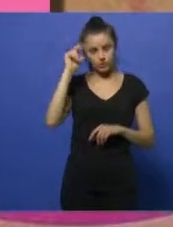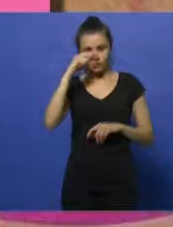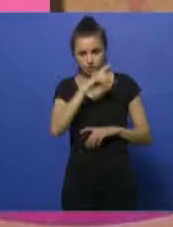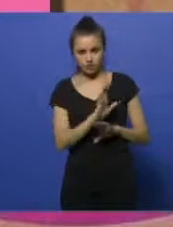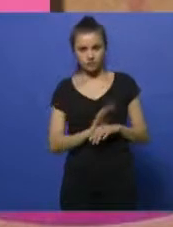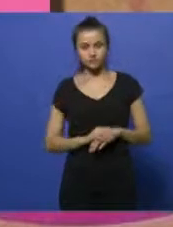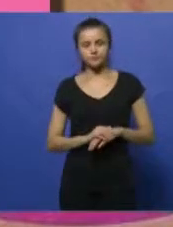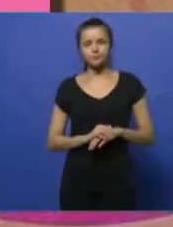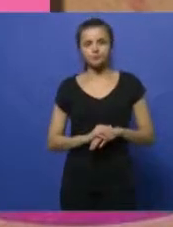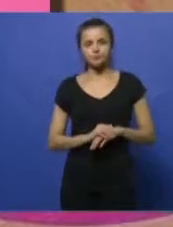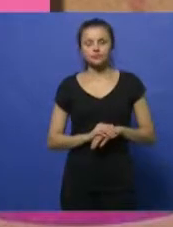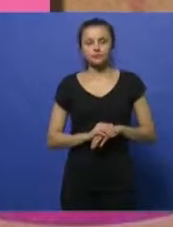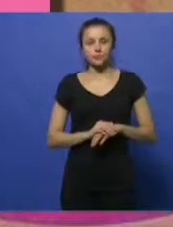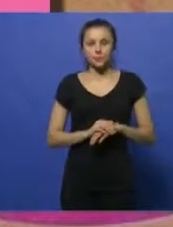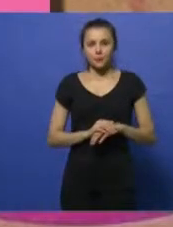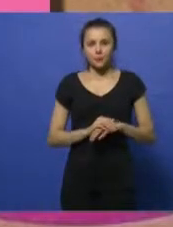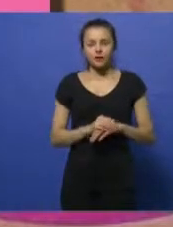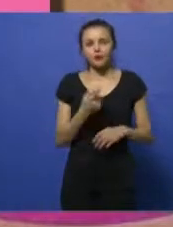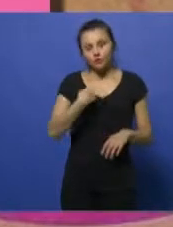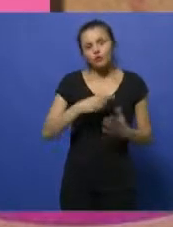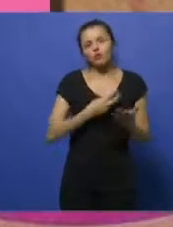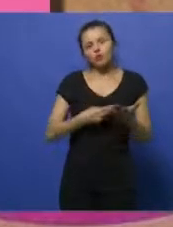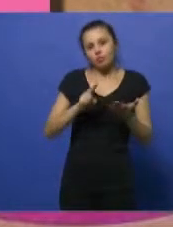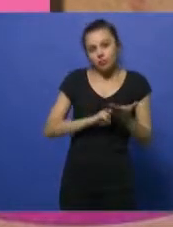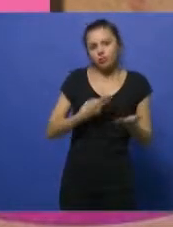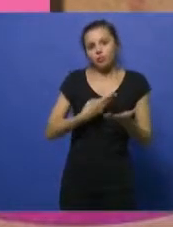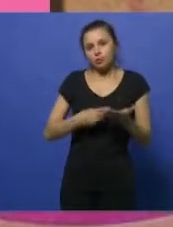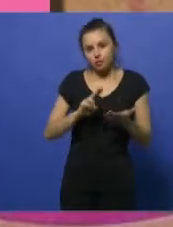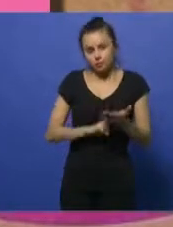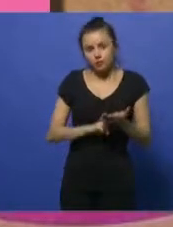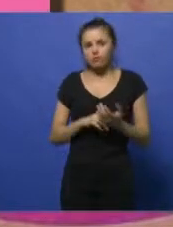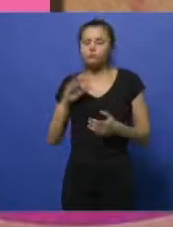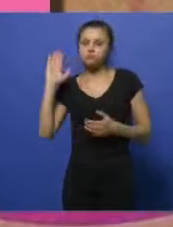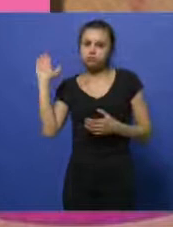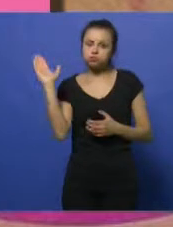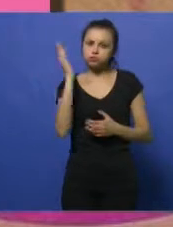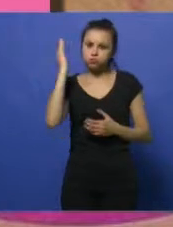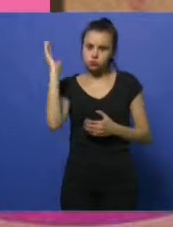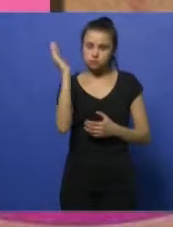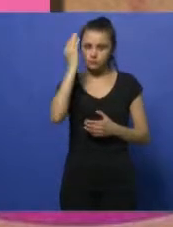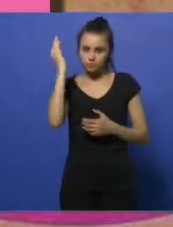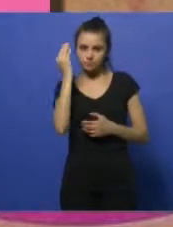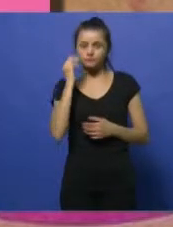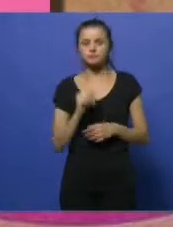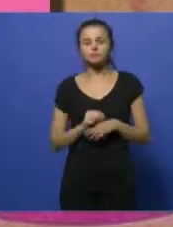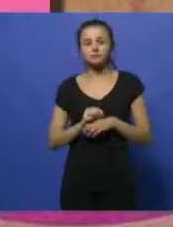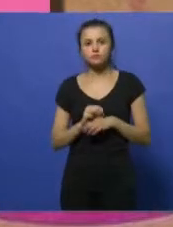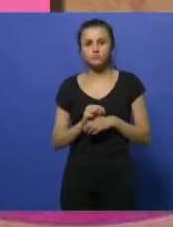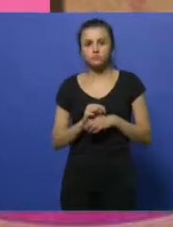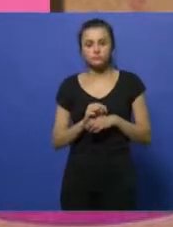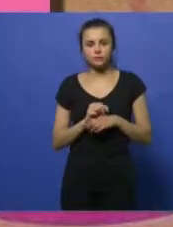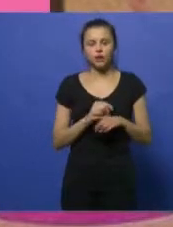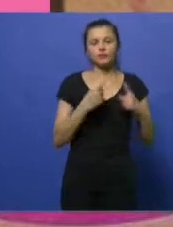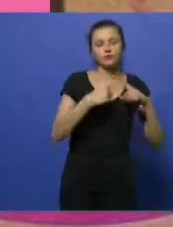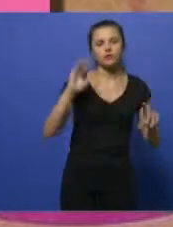1565-65-187. Lo vamos a ir repitiendo también a lo largo de todos los programas en los distintos envíos que tiene UNITV.